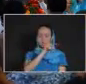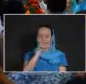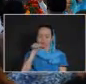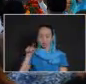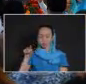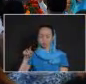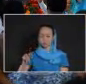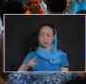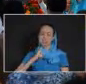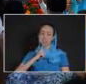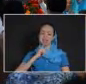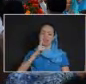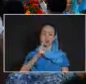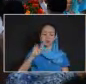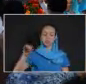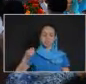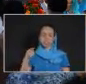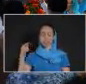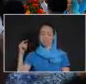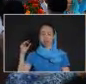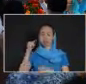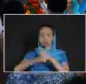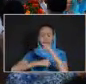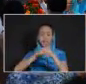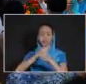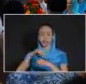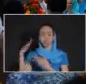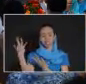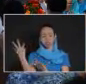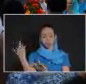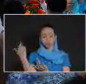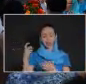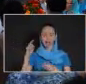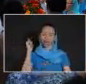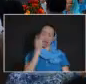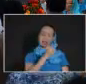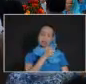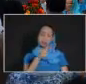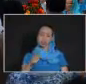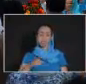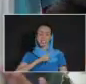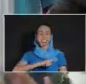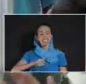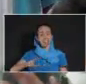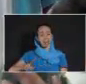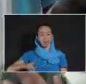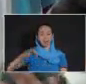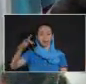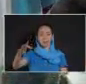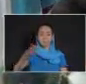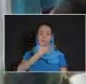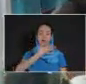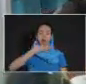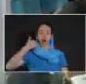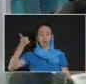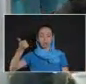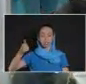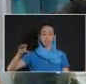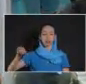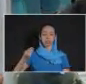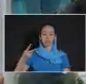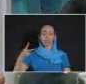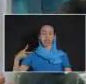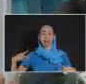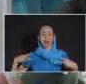Declaramos que los años que les esperan a ellos van a ser mejores de los que han vivido. Padre,